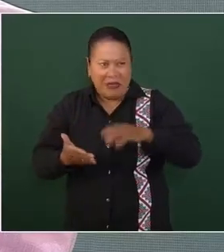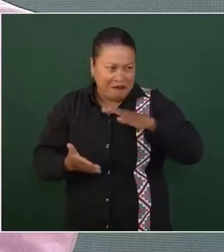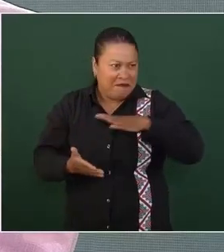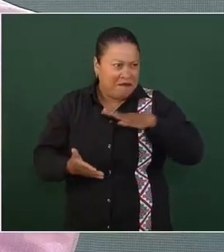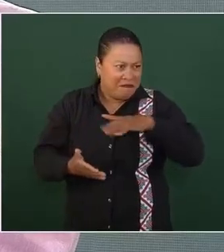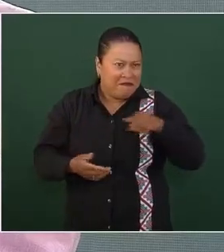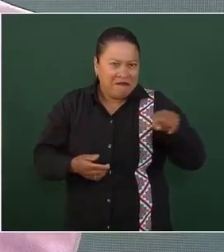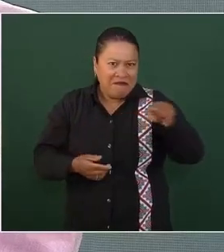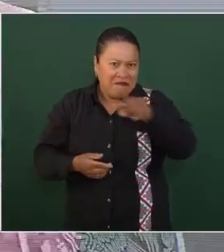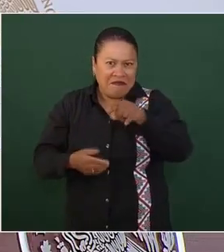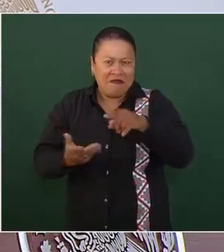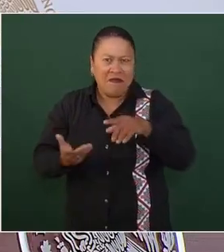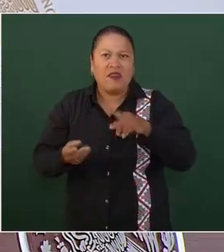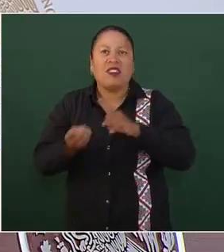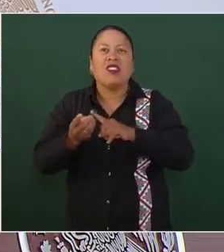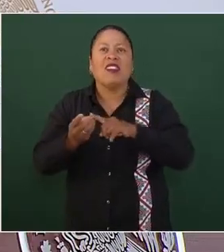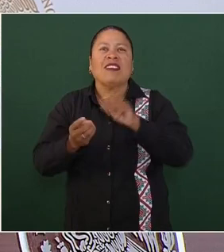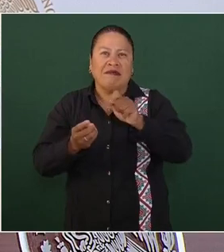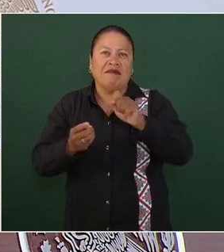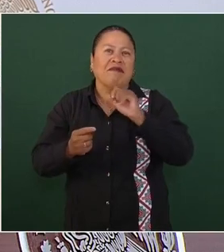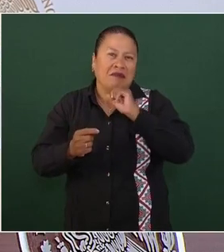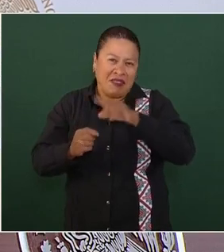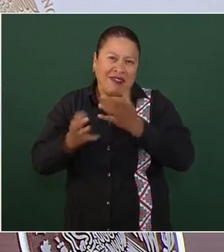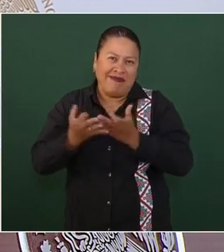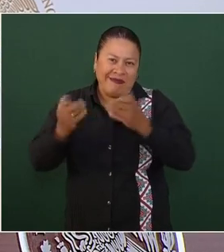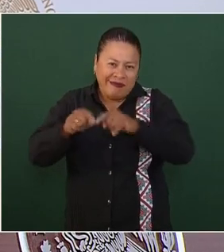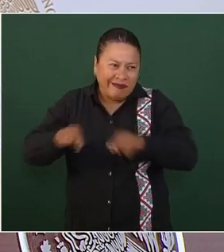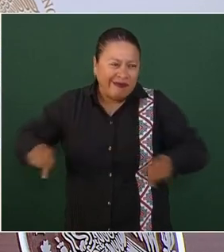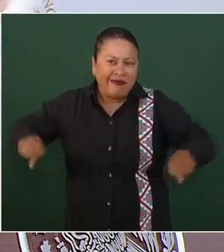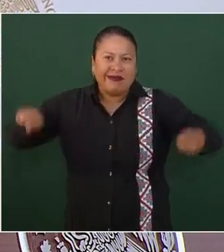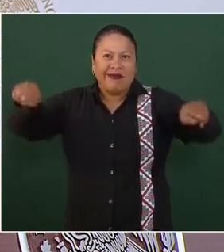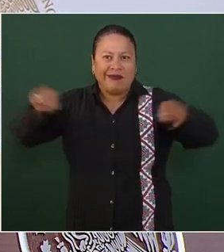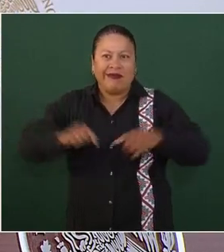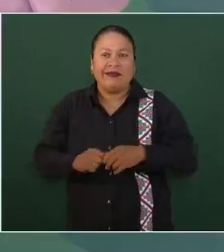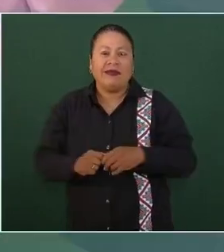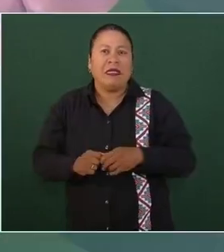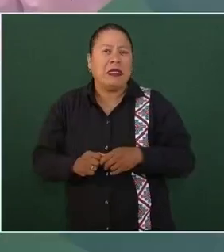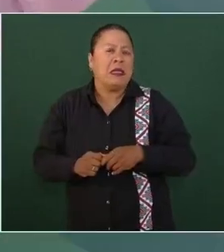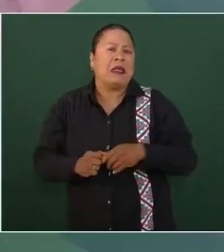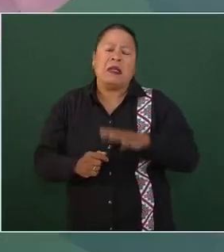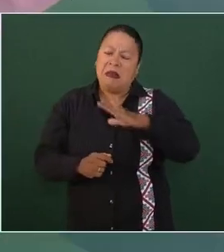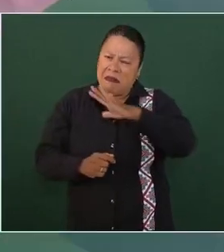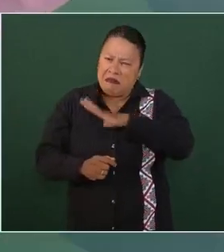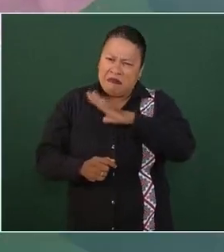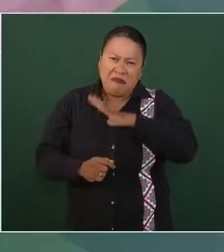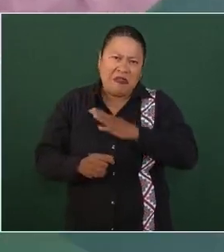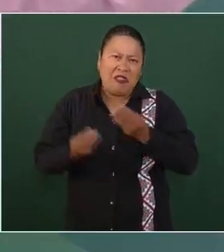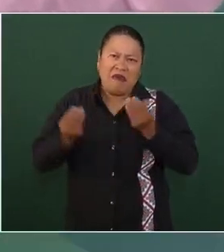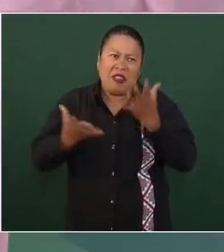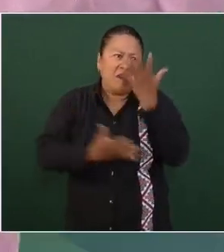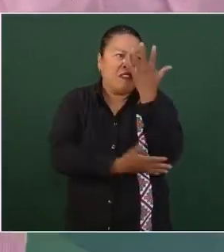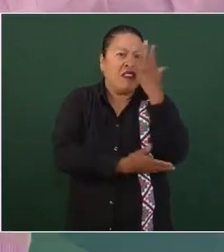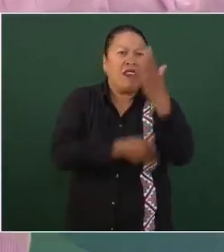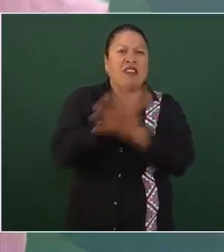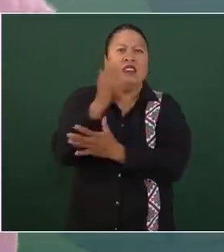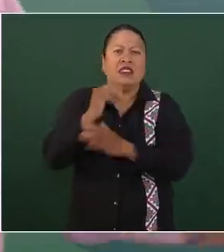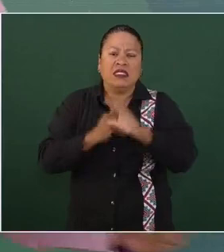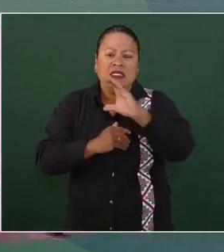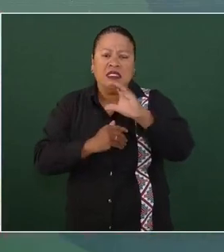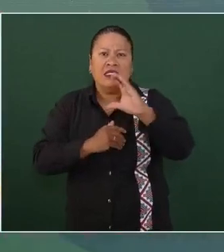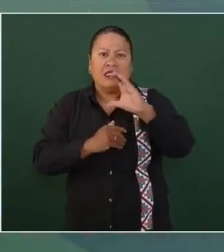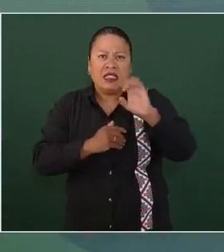sobre esa quinta entonces tiene árboles de cedro de caoba